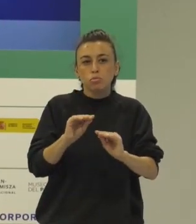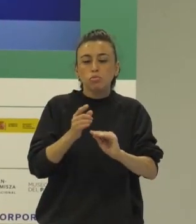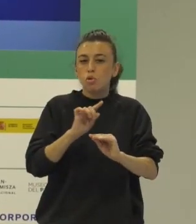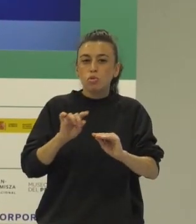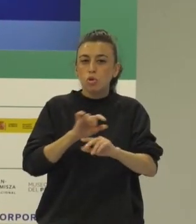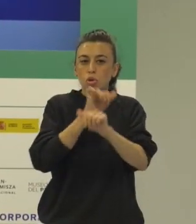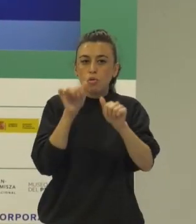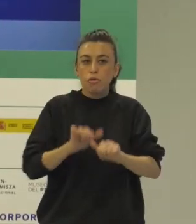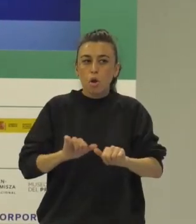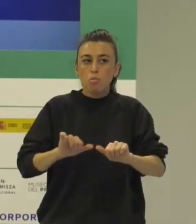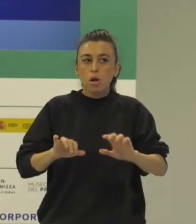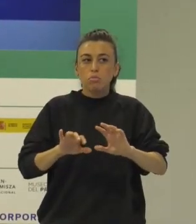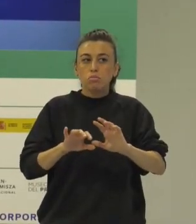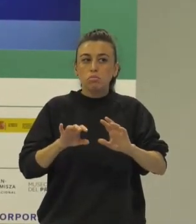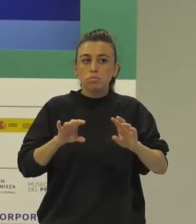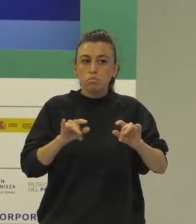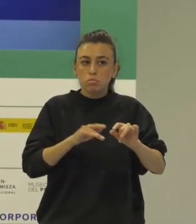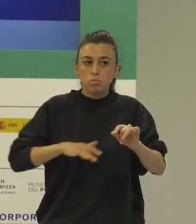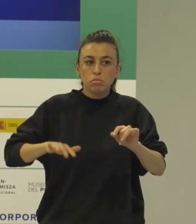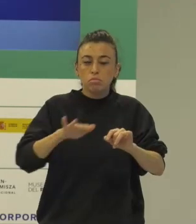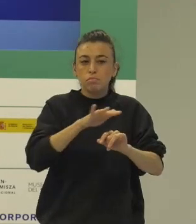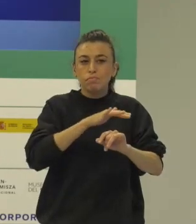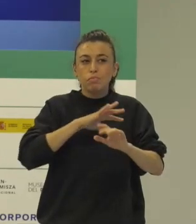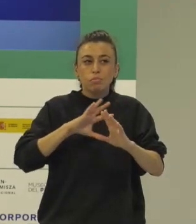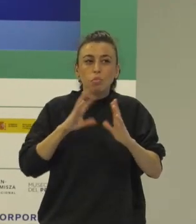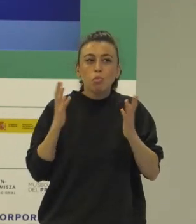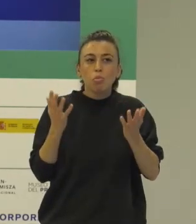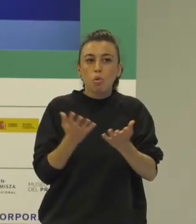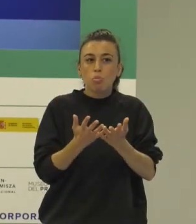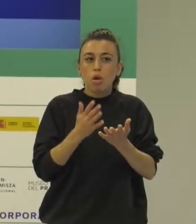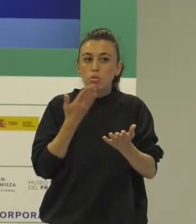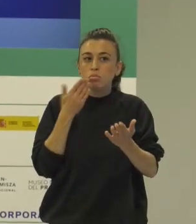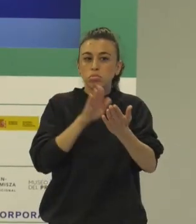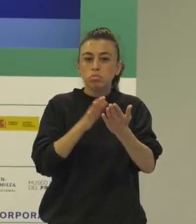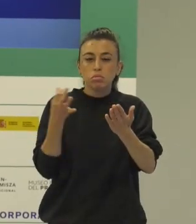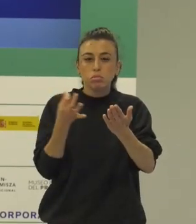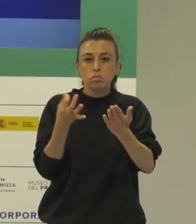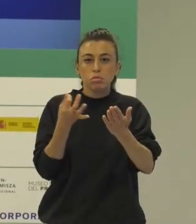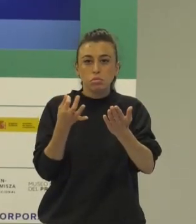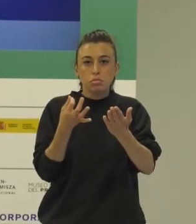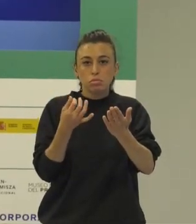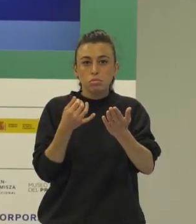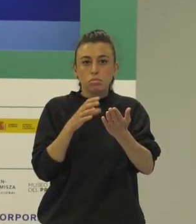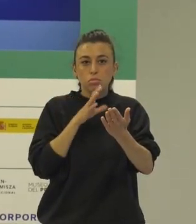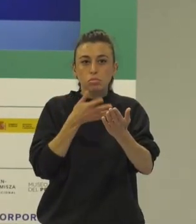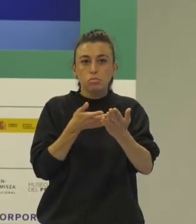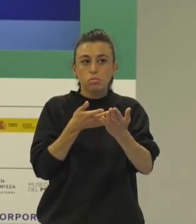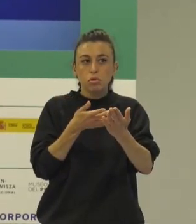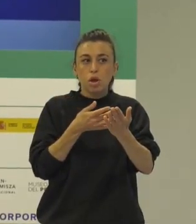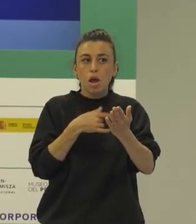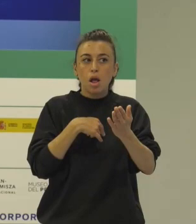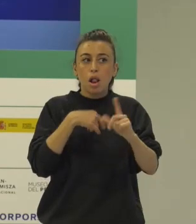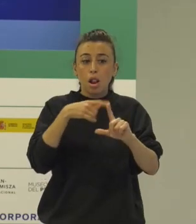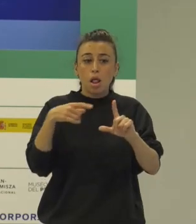global, porque la agresión a la prensa, lo dicen los barómetros pues